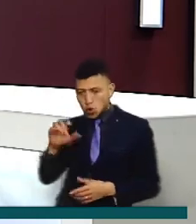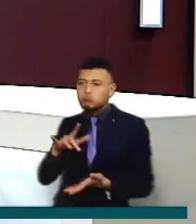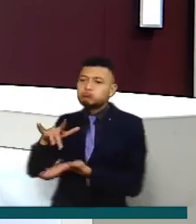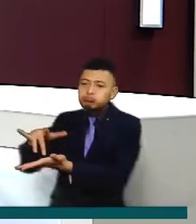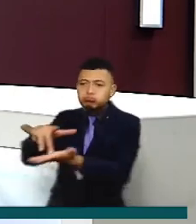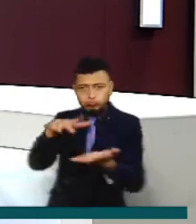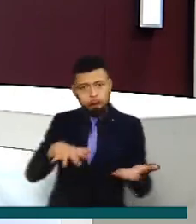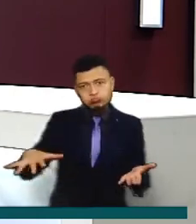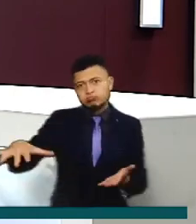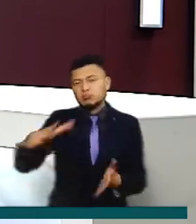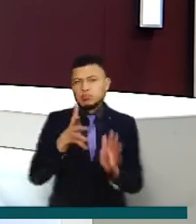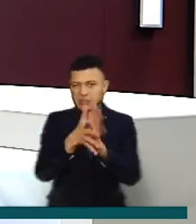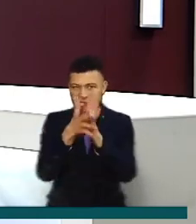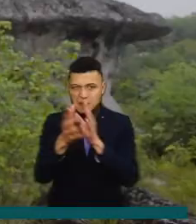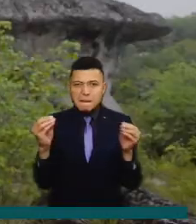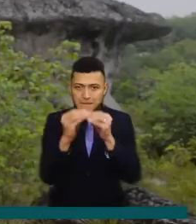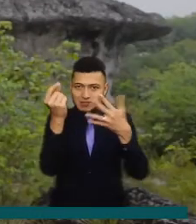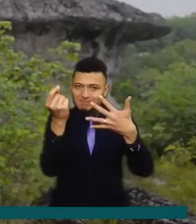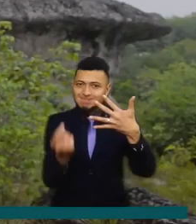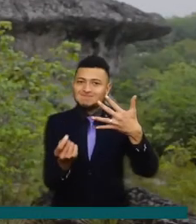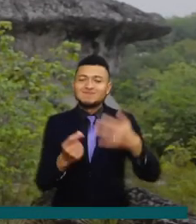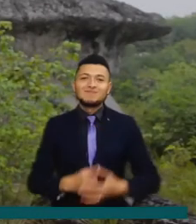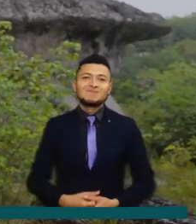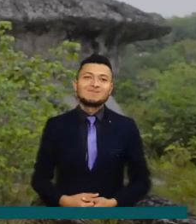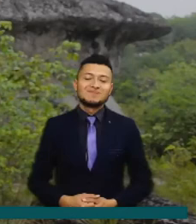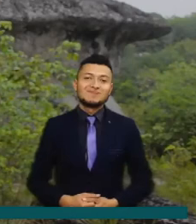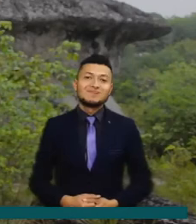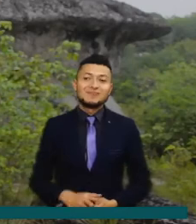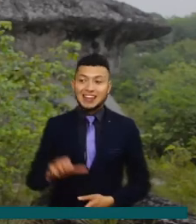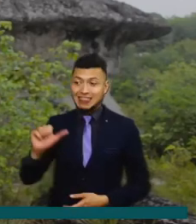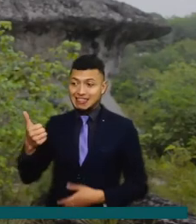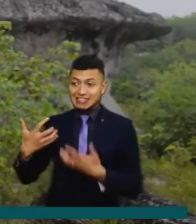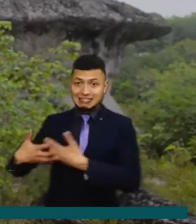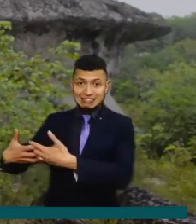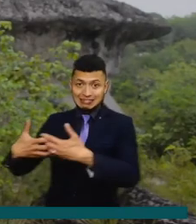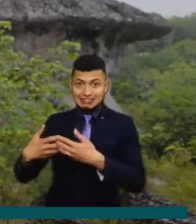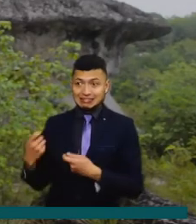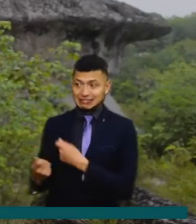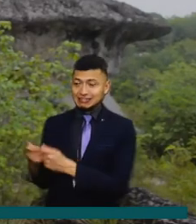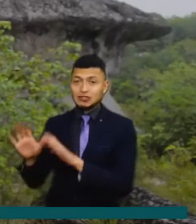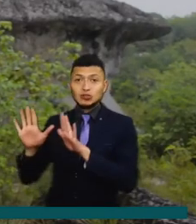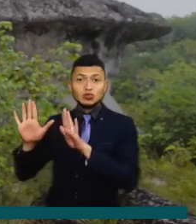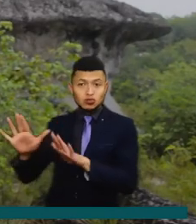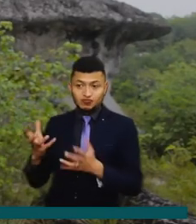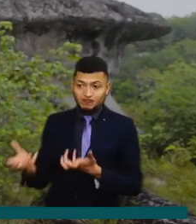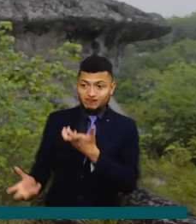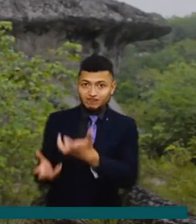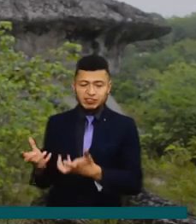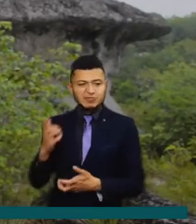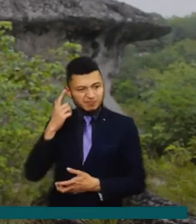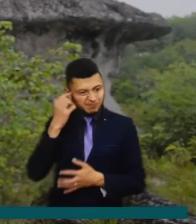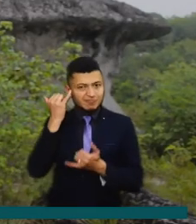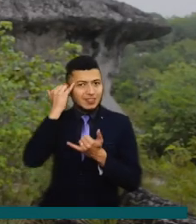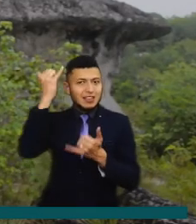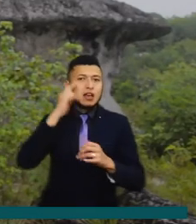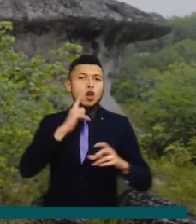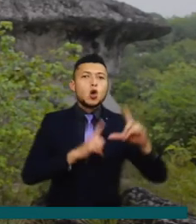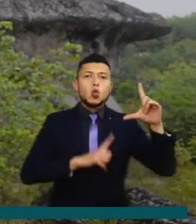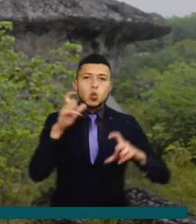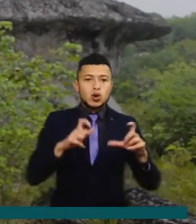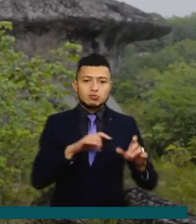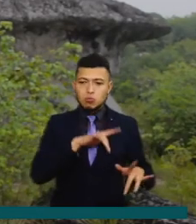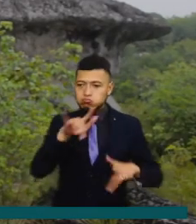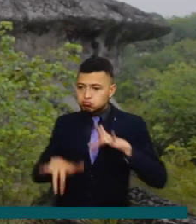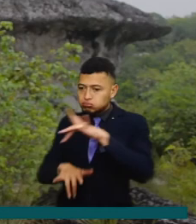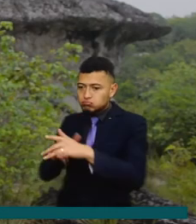este recorrido y nos tiene más detalles. 10 emprendedores gastronómicos de esta región consolidaron una ruta turística en la que